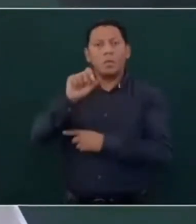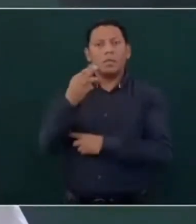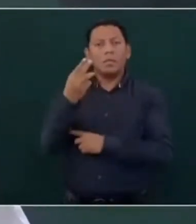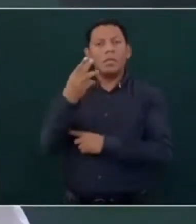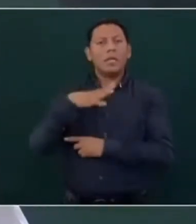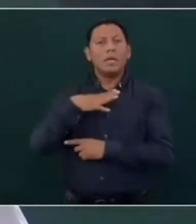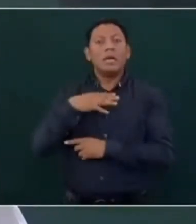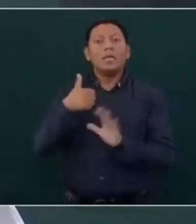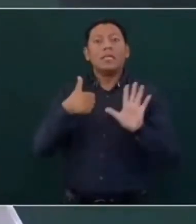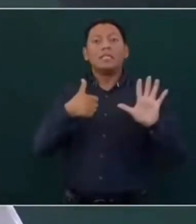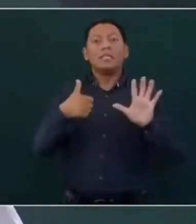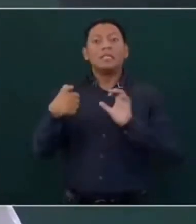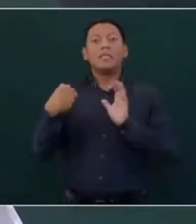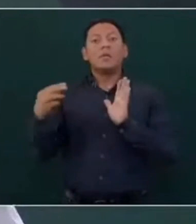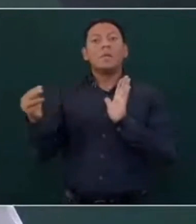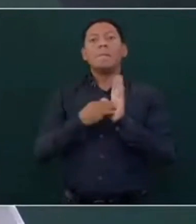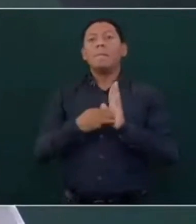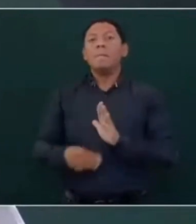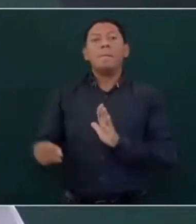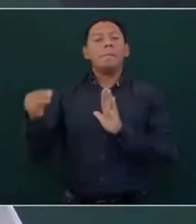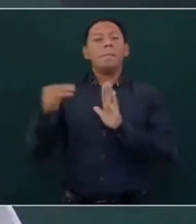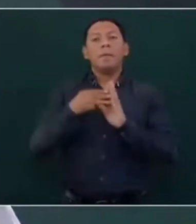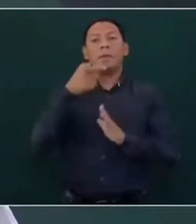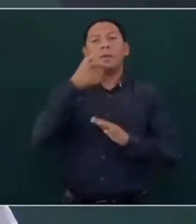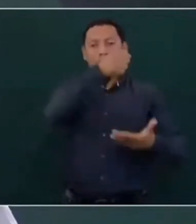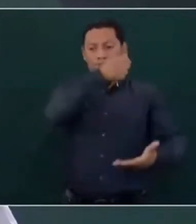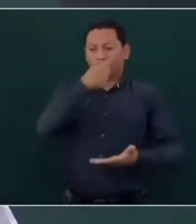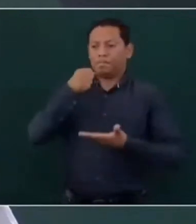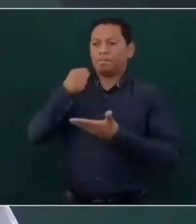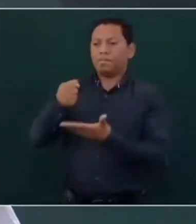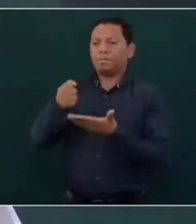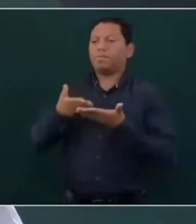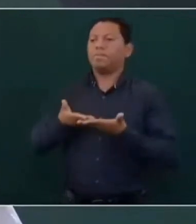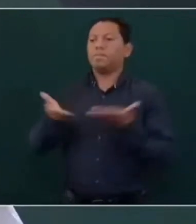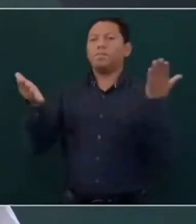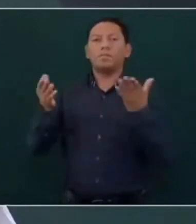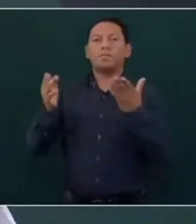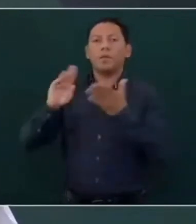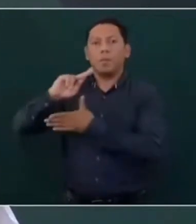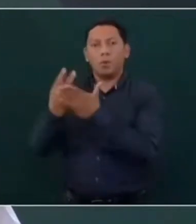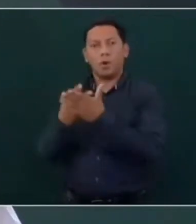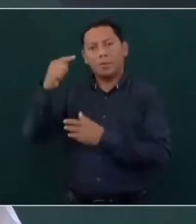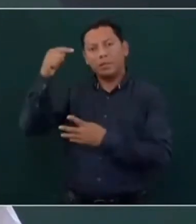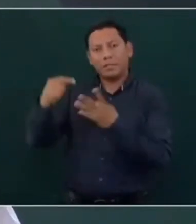600,000 millones de pesos. Es histórico. Pero ¿saben